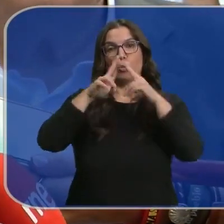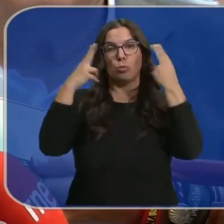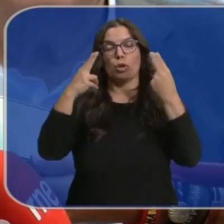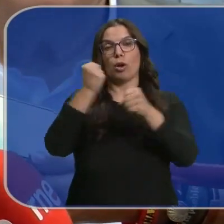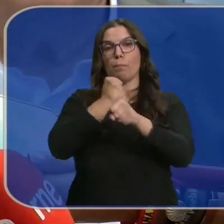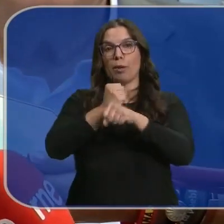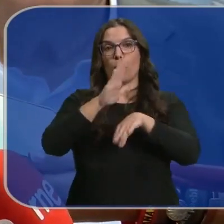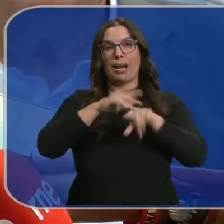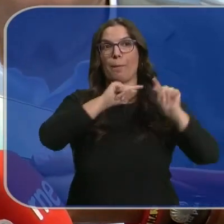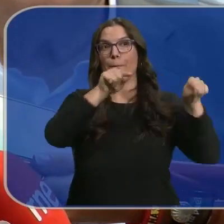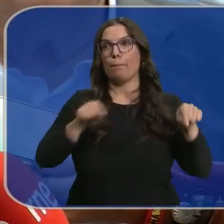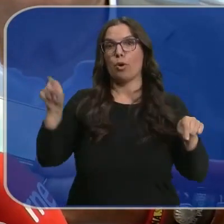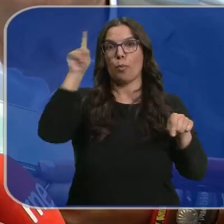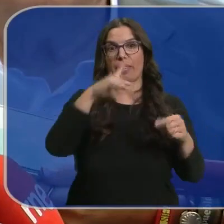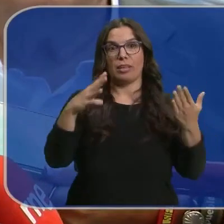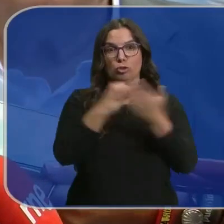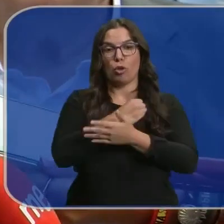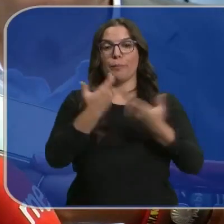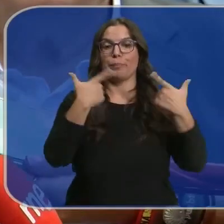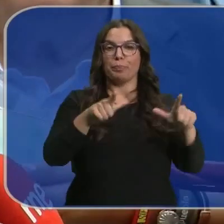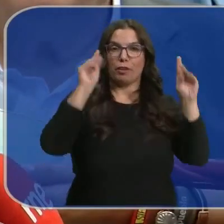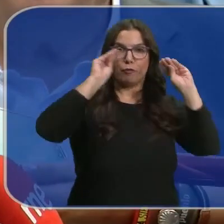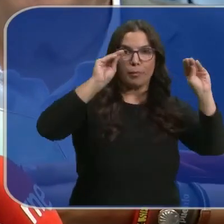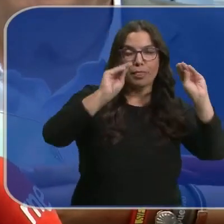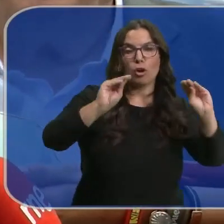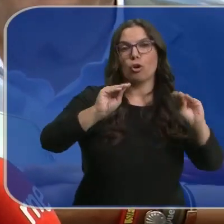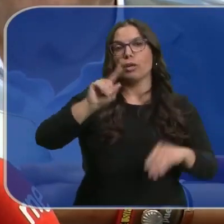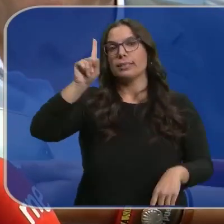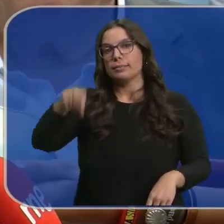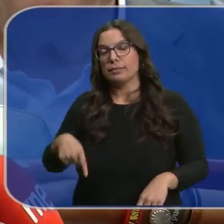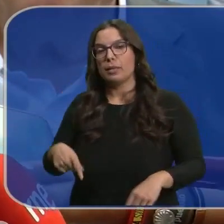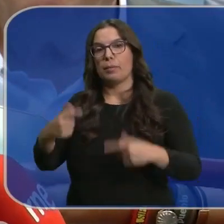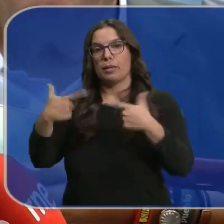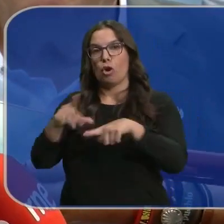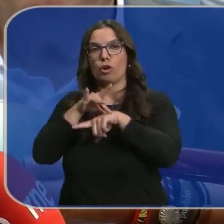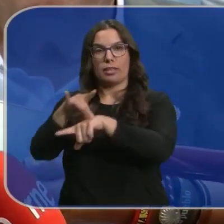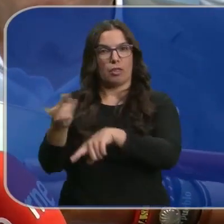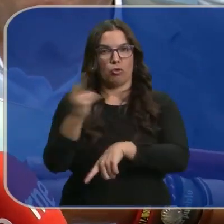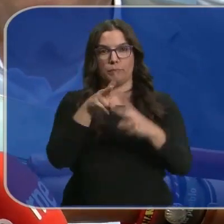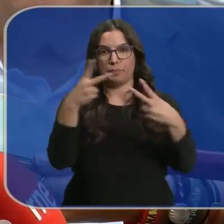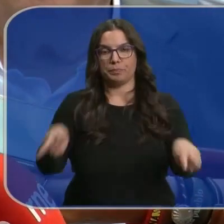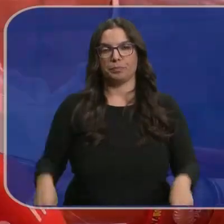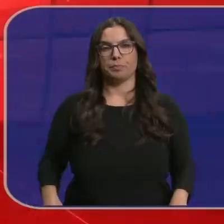todas las provincias, tanto en la parte de formación como en la parte de orientación.